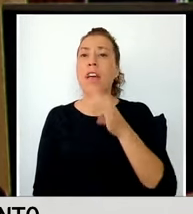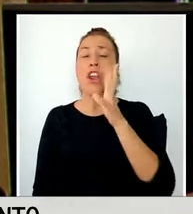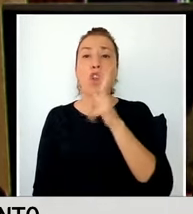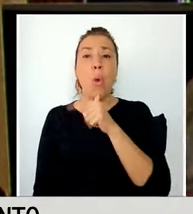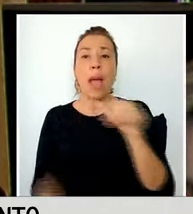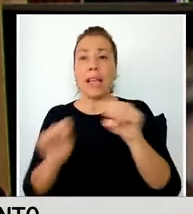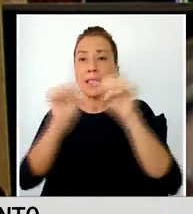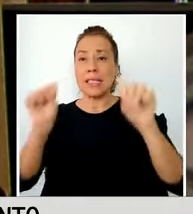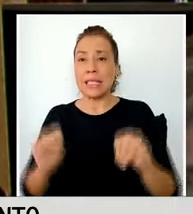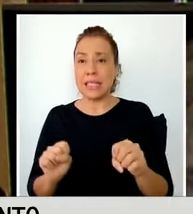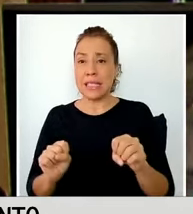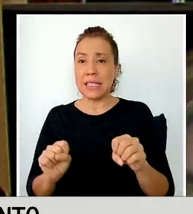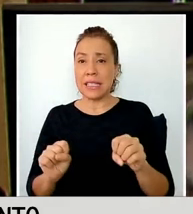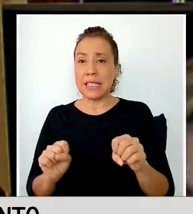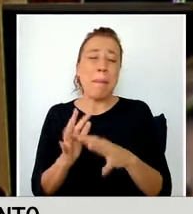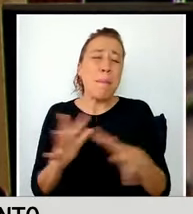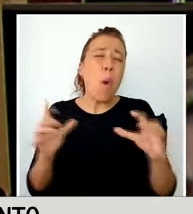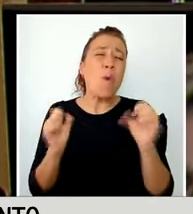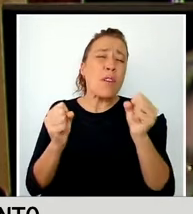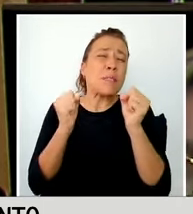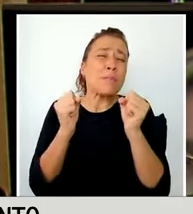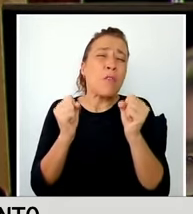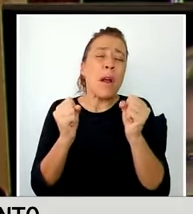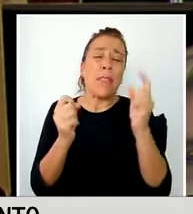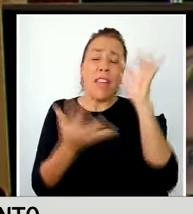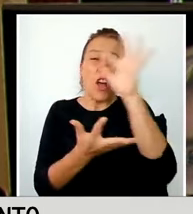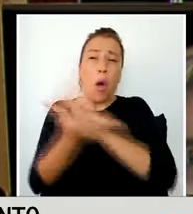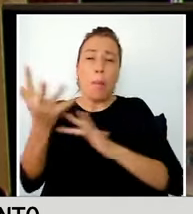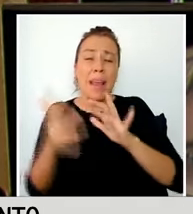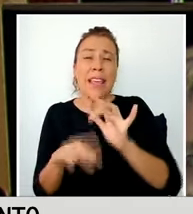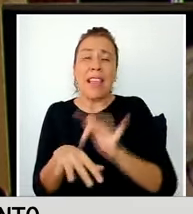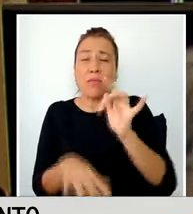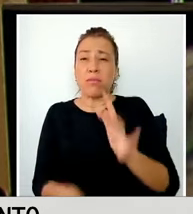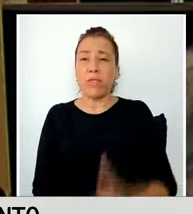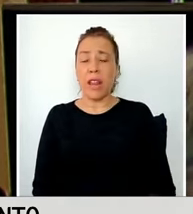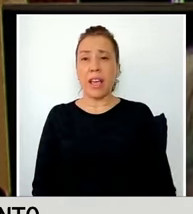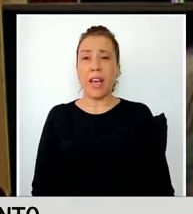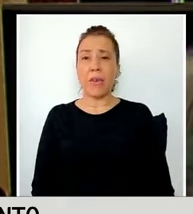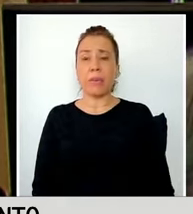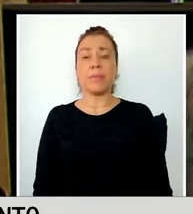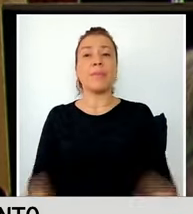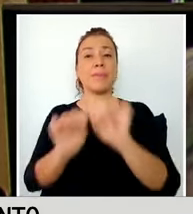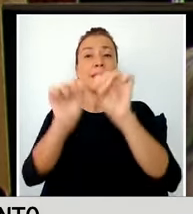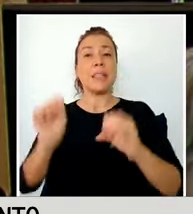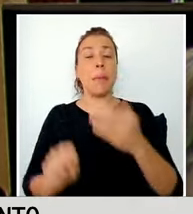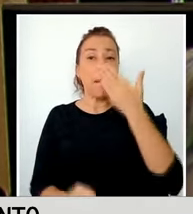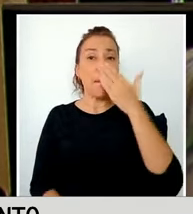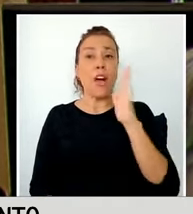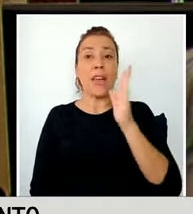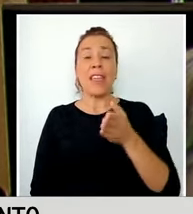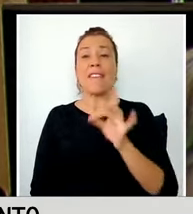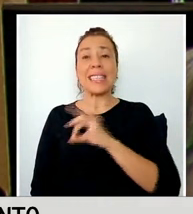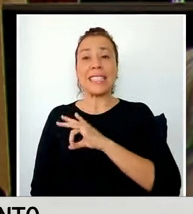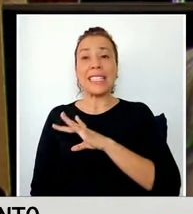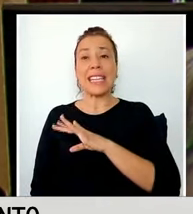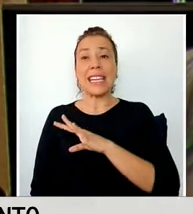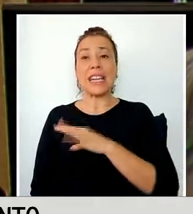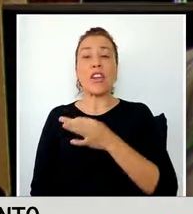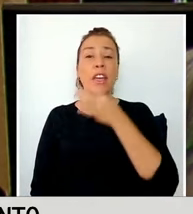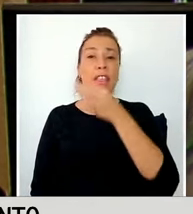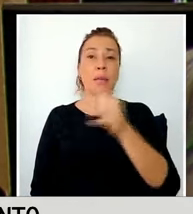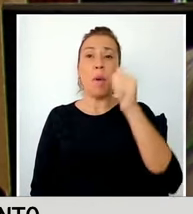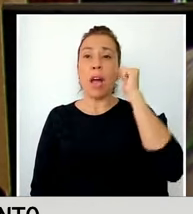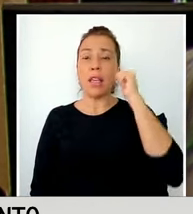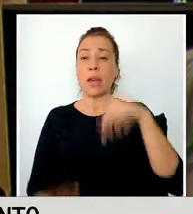alta complejidad por eso es que el sistema ideal que tiene que tener chile es lo que hablamos ayer en el proyecto